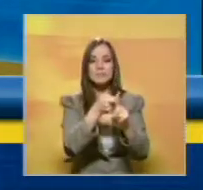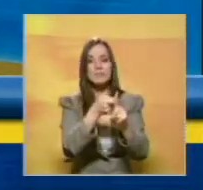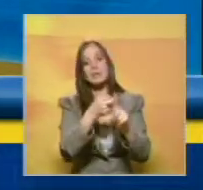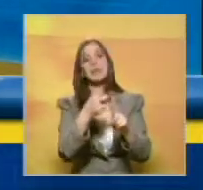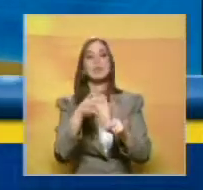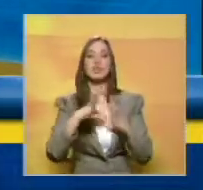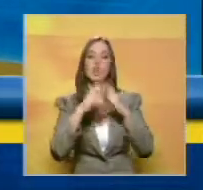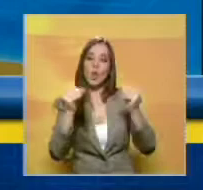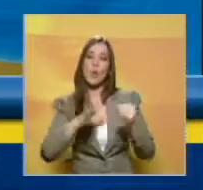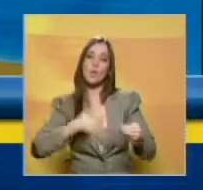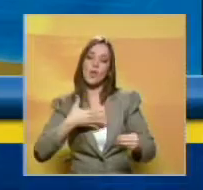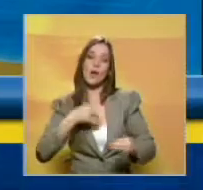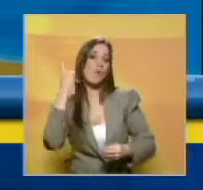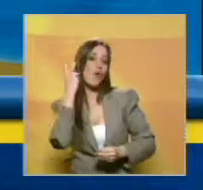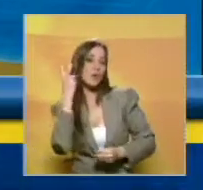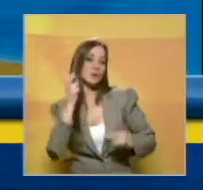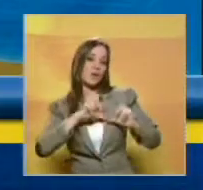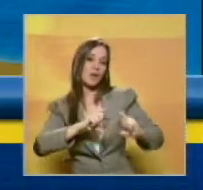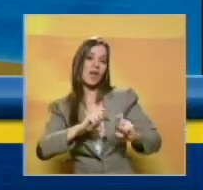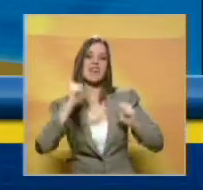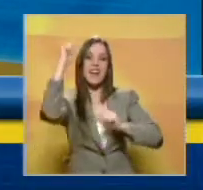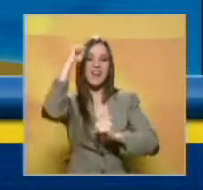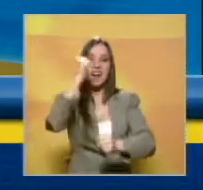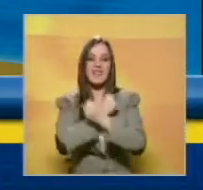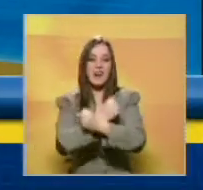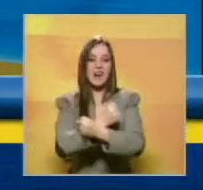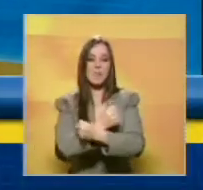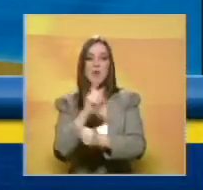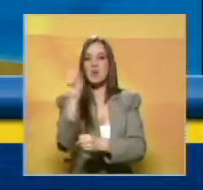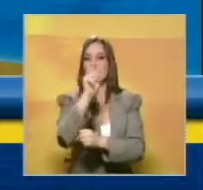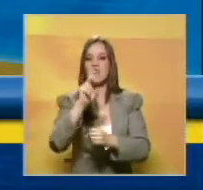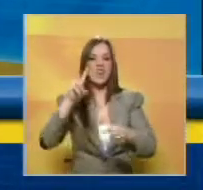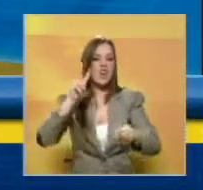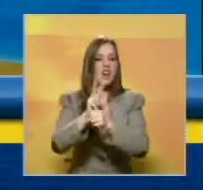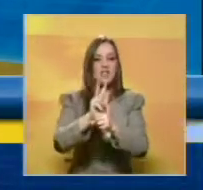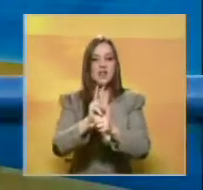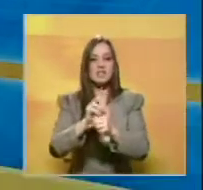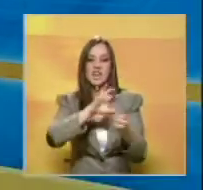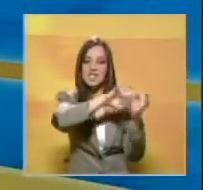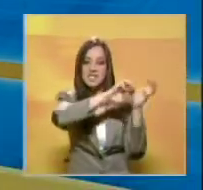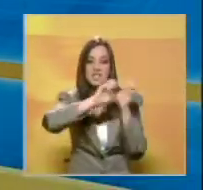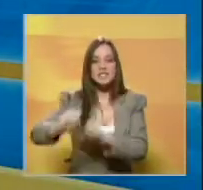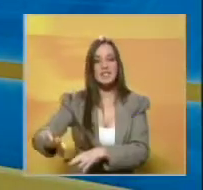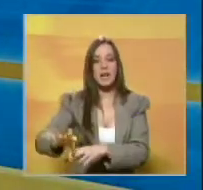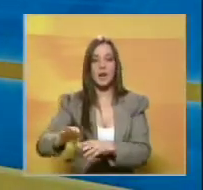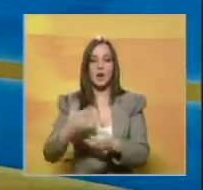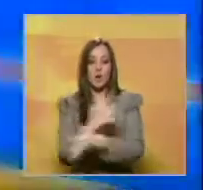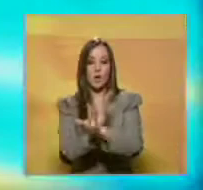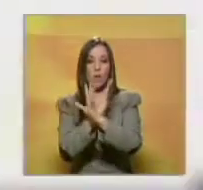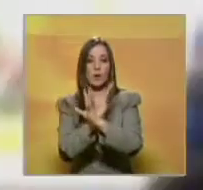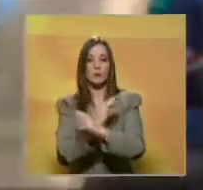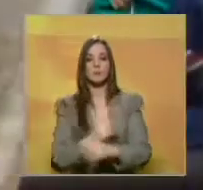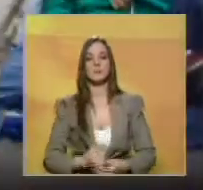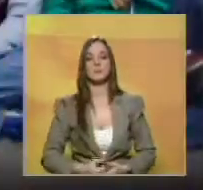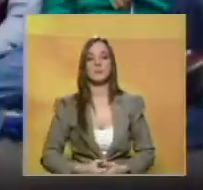escuchar nuestros corazones y que gane el amor a la violencia, al acoso. Sácalo del juego.